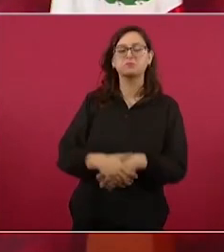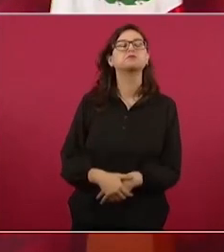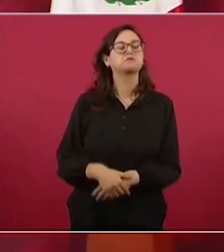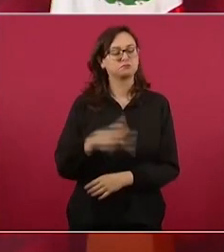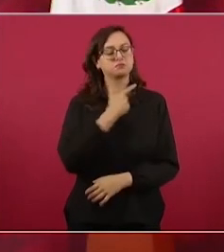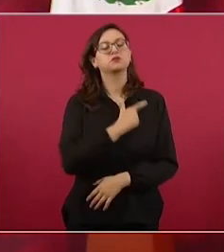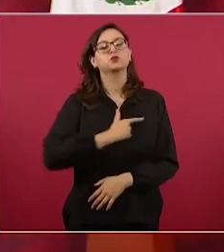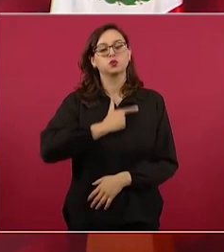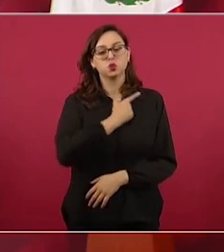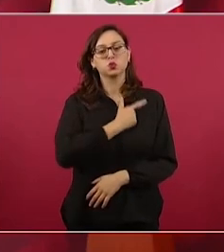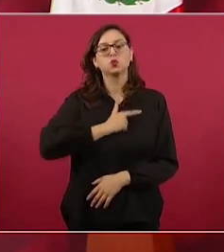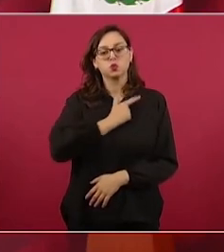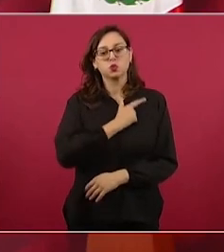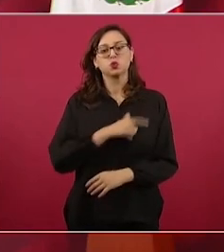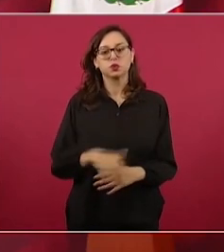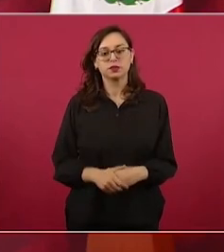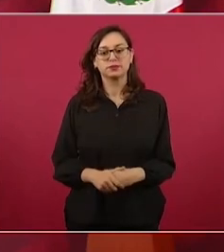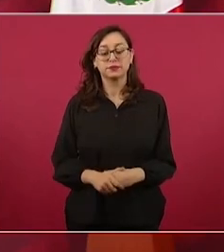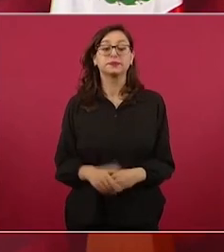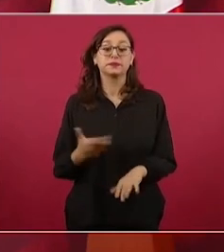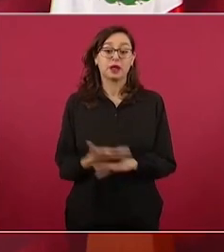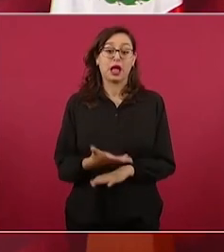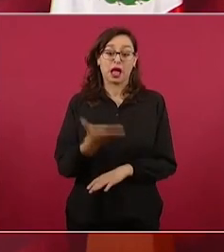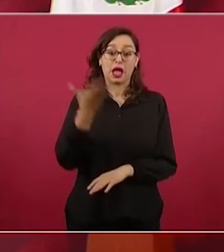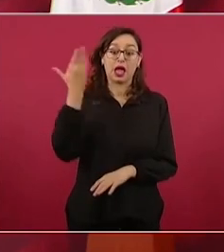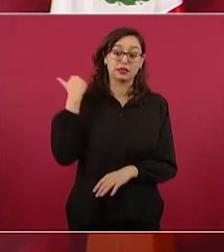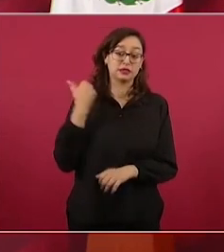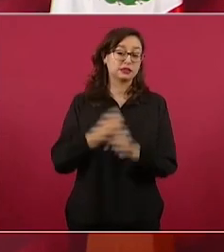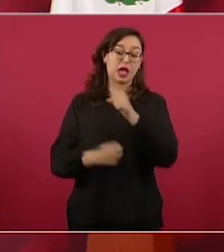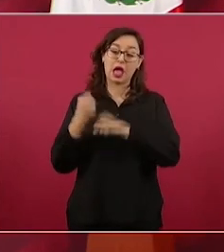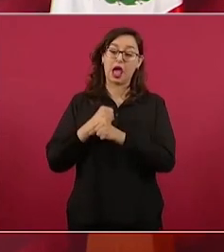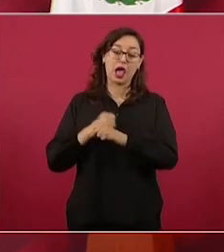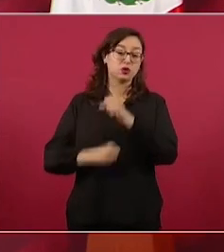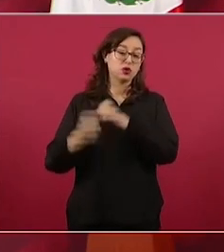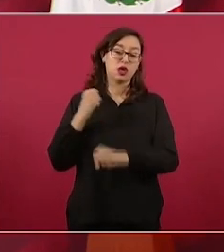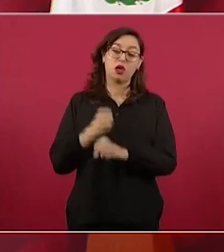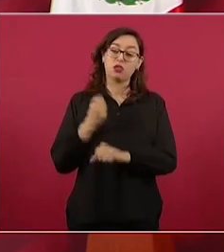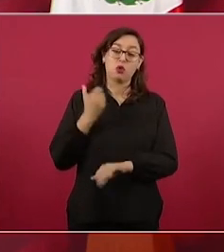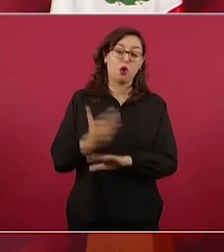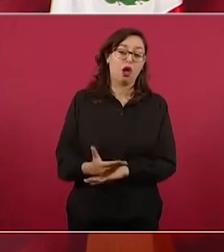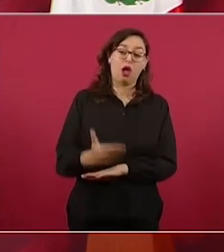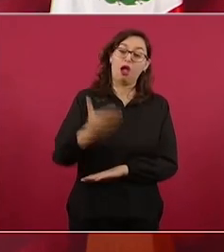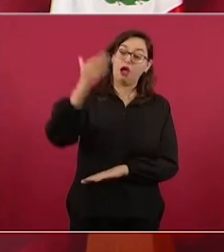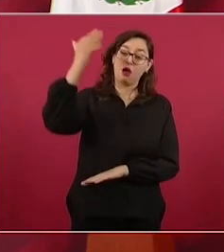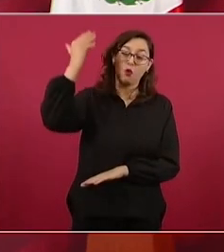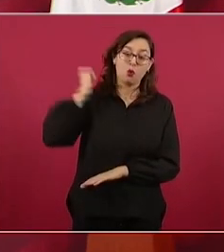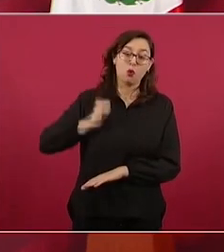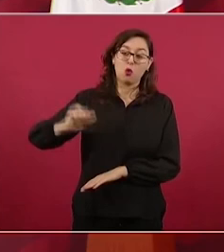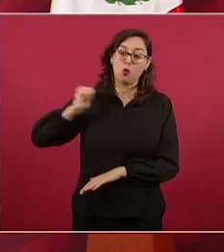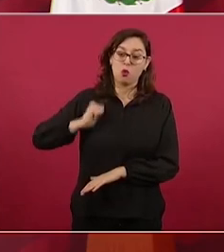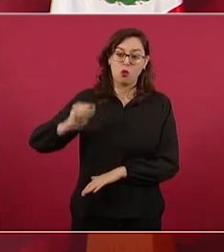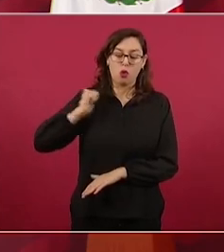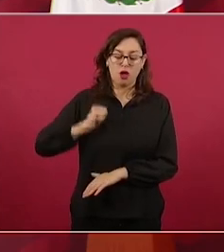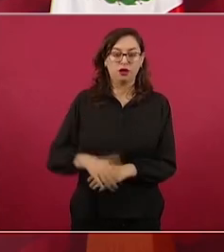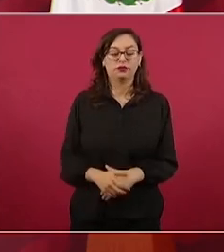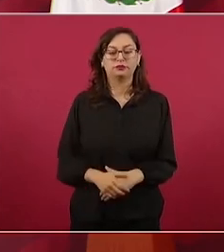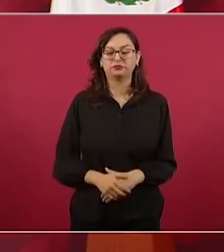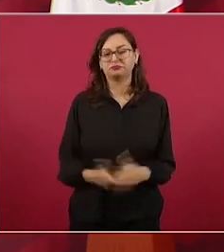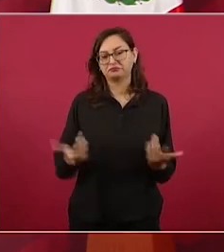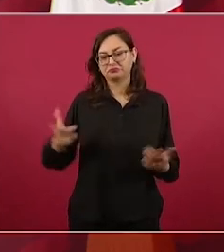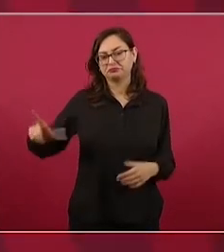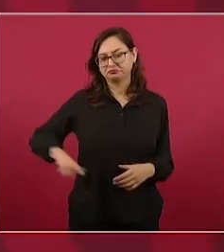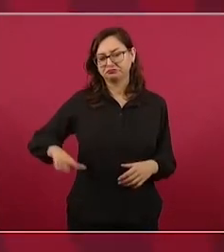de opositor, hace décadas, conocí y tuve relación